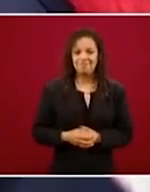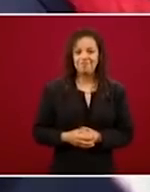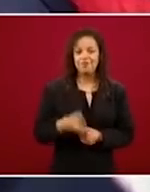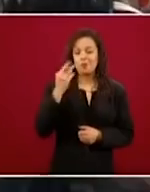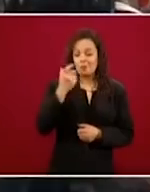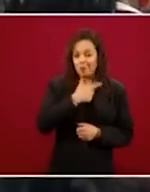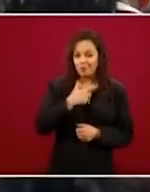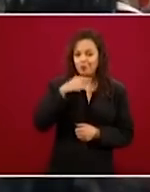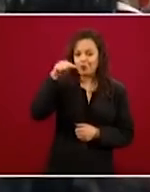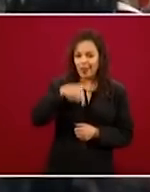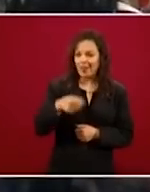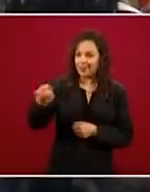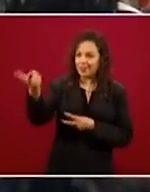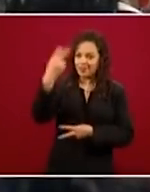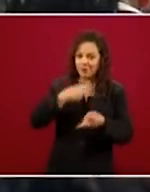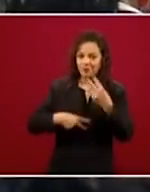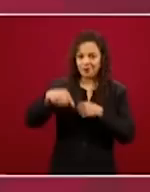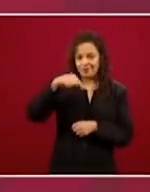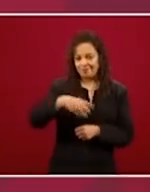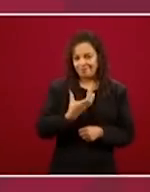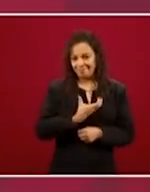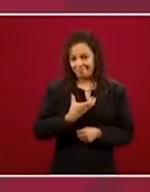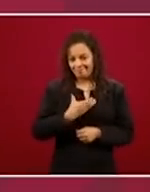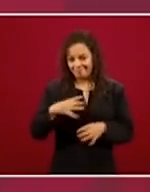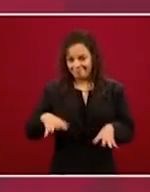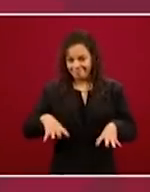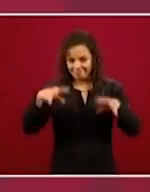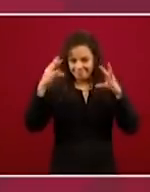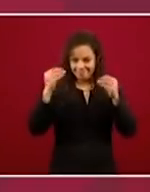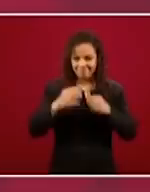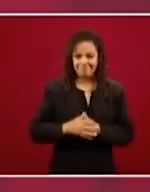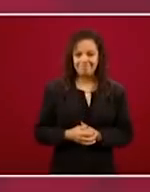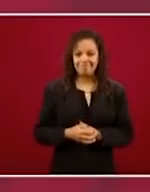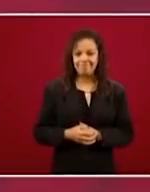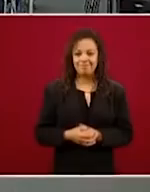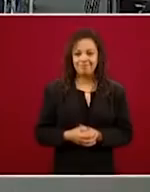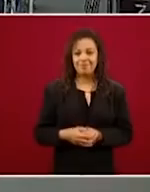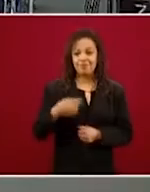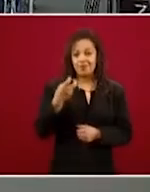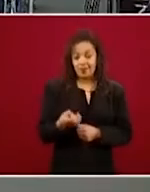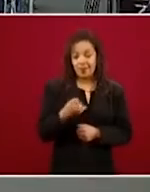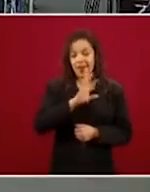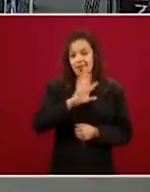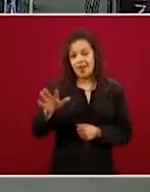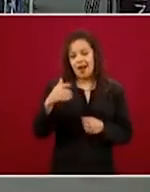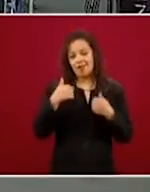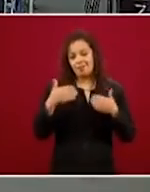y ya con esta me despido no va a ser una décima